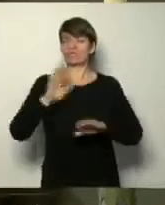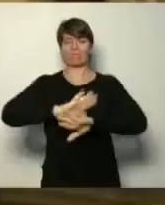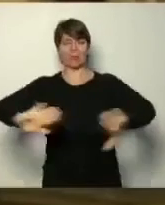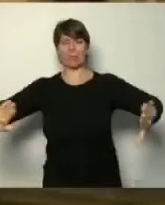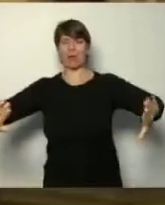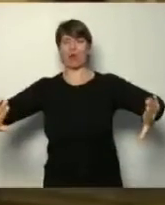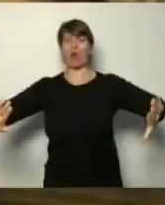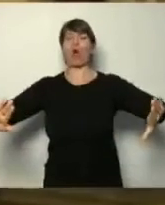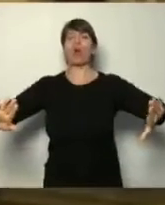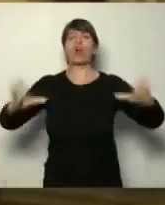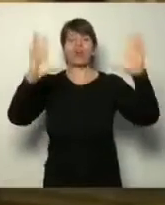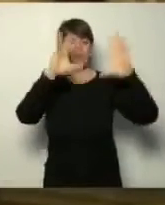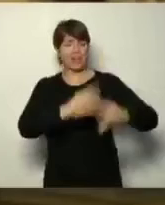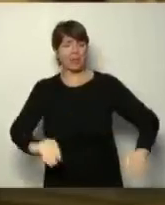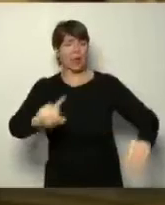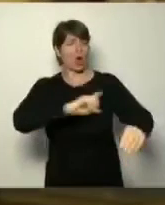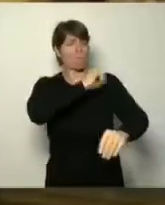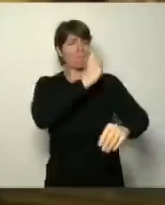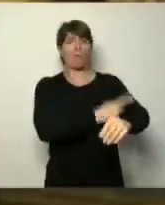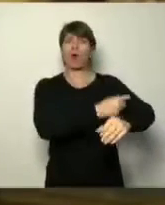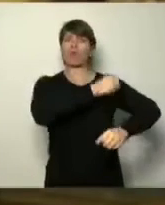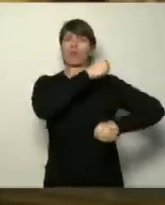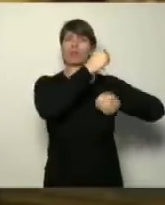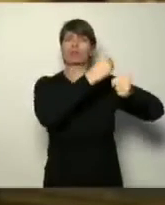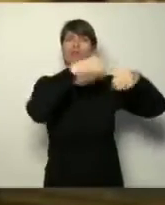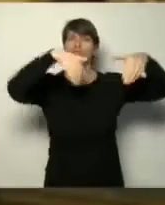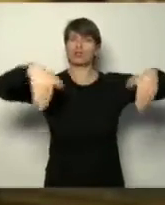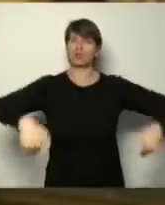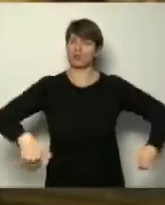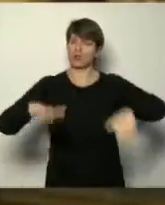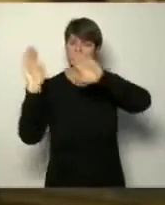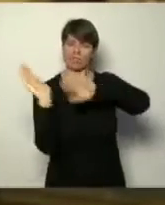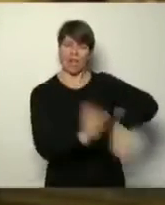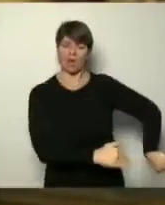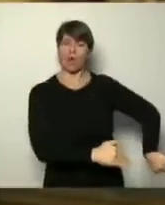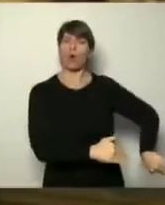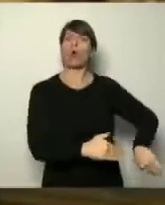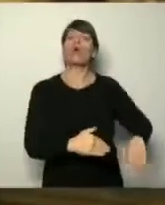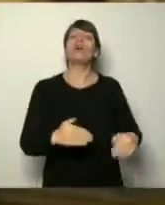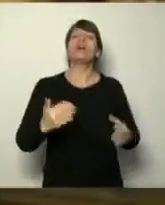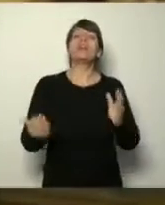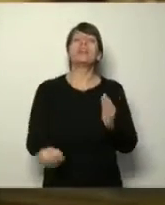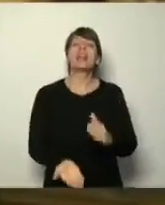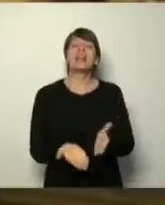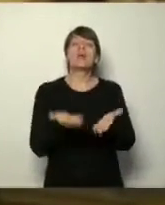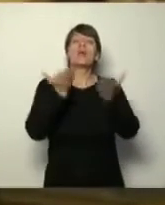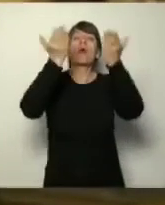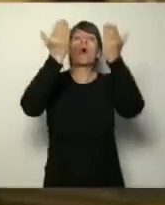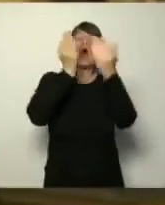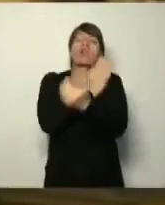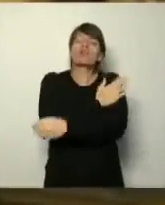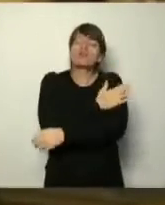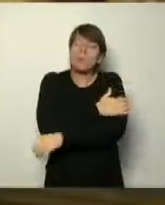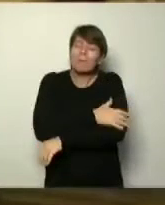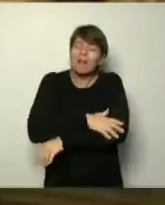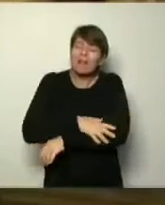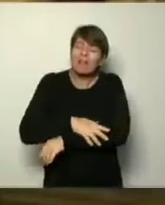soberbios. Derribó a los poderosos de su trono y elevó a los